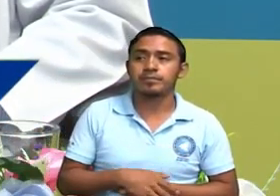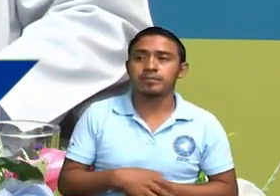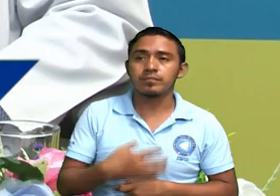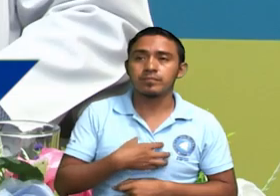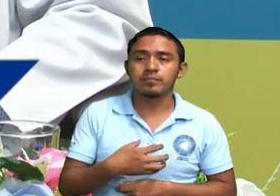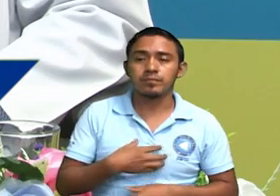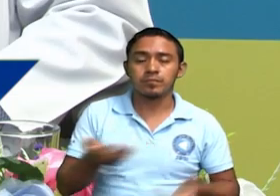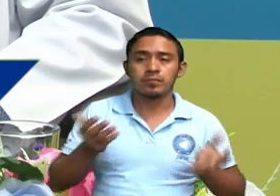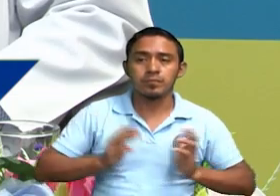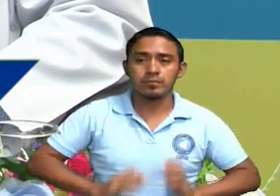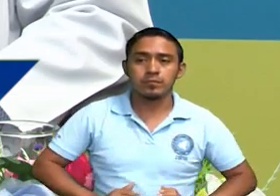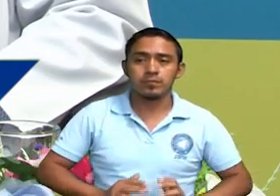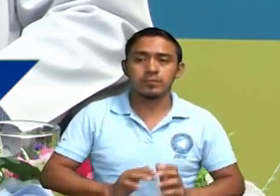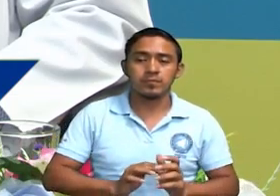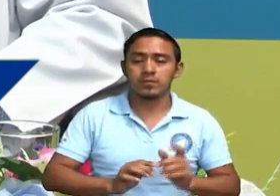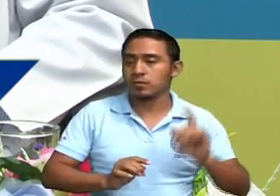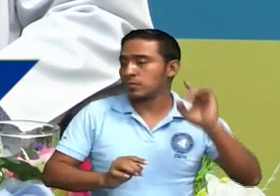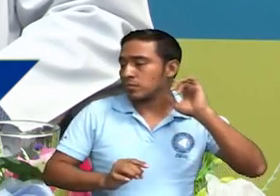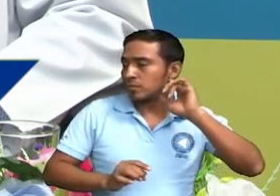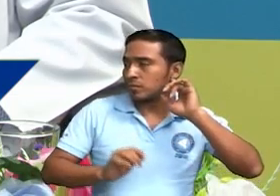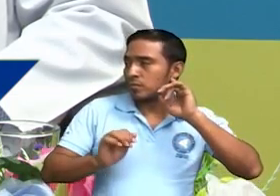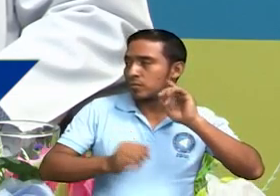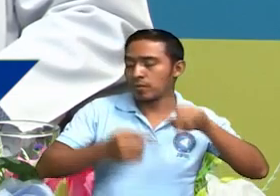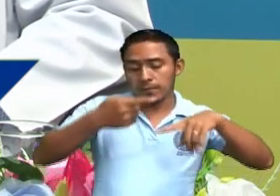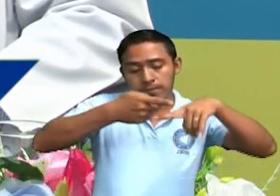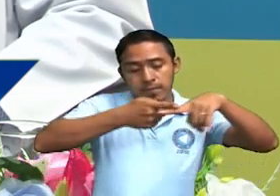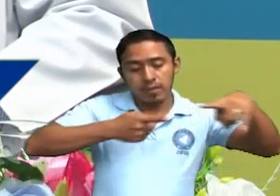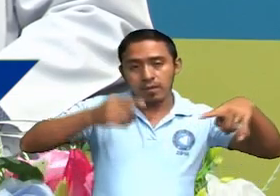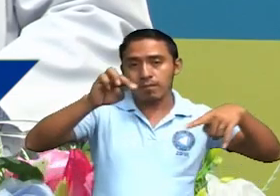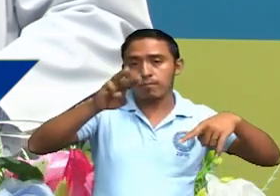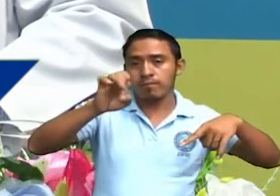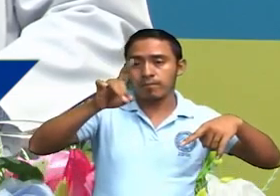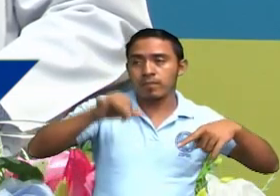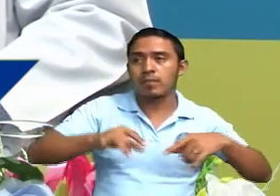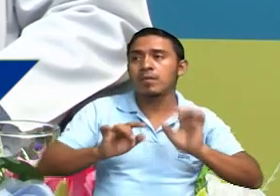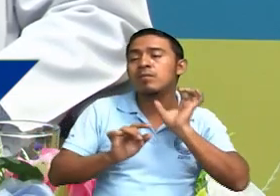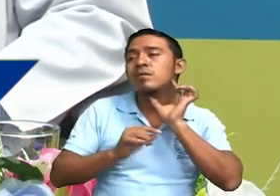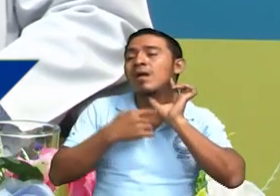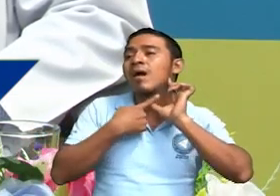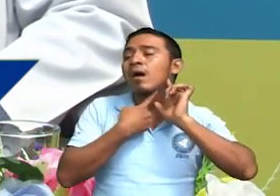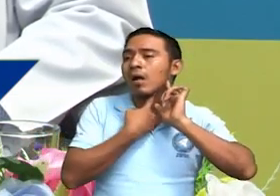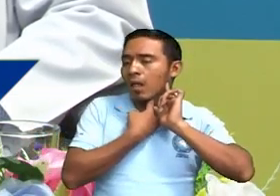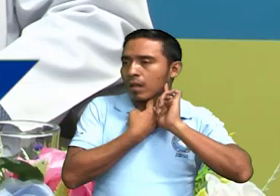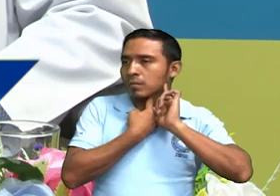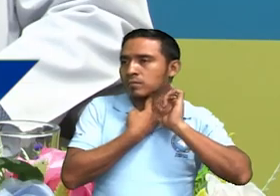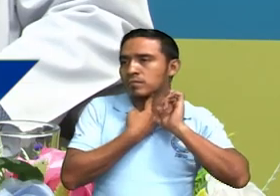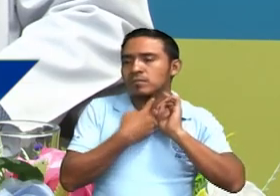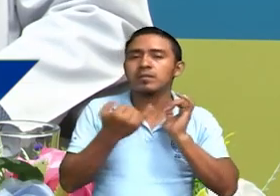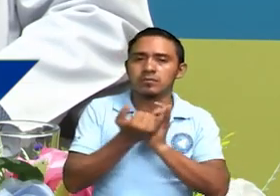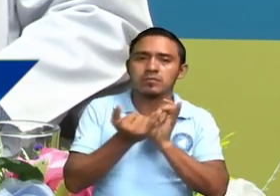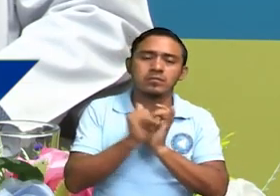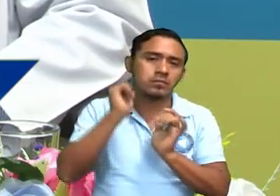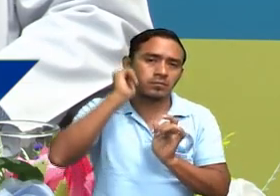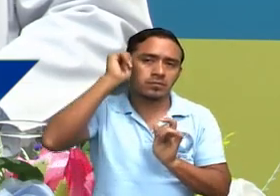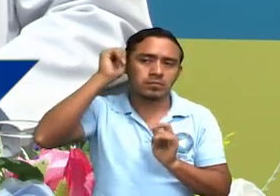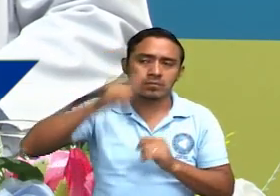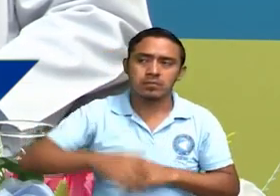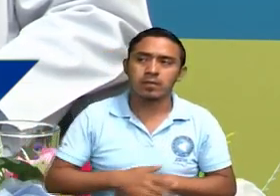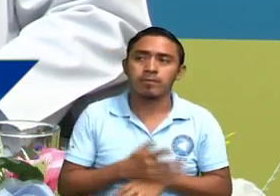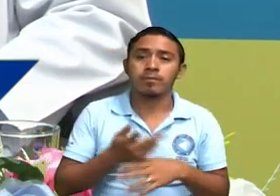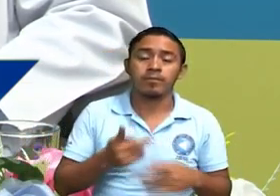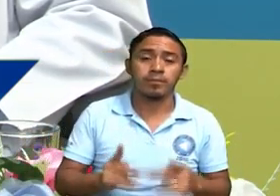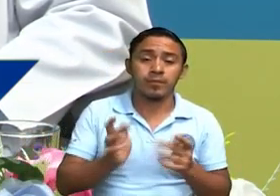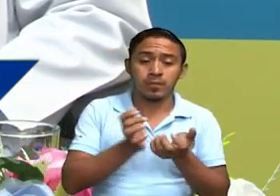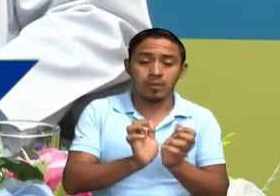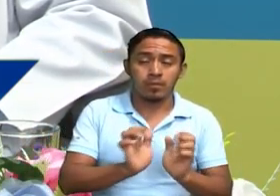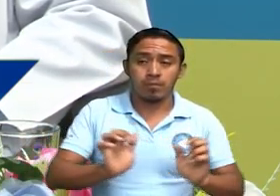anatomía del oído medio se comunica con la garganta, y la del adulto también. Pero lo que sucede